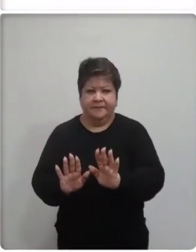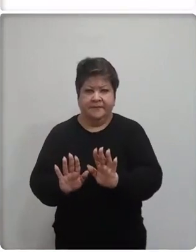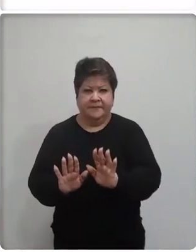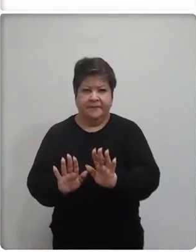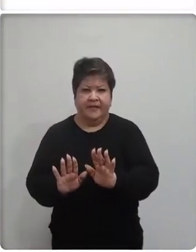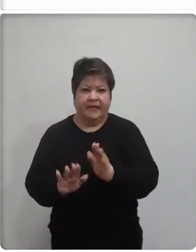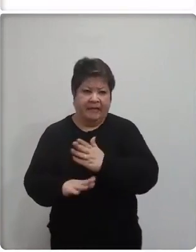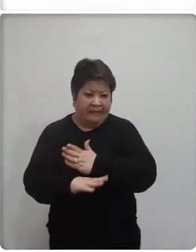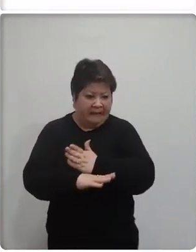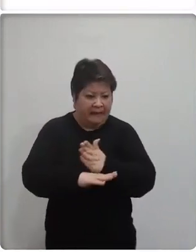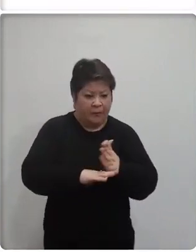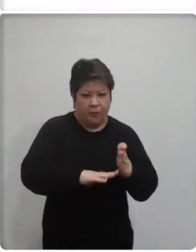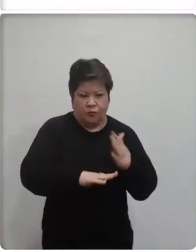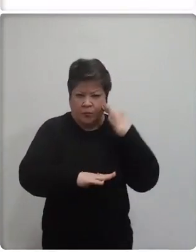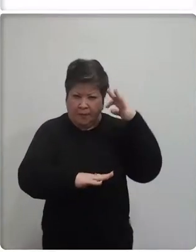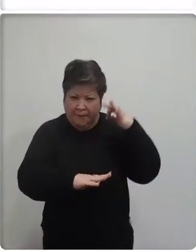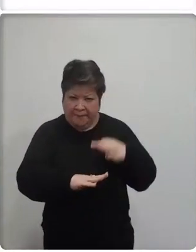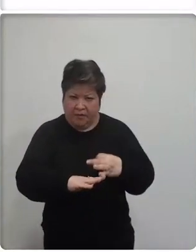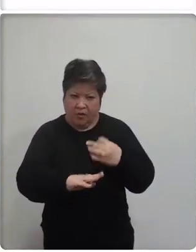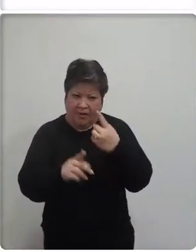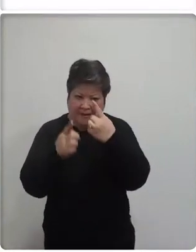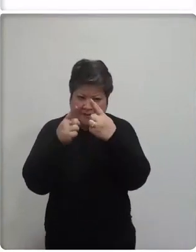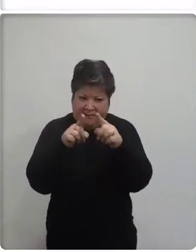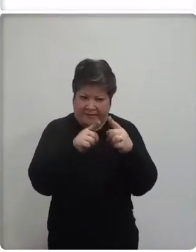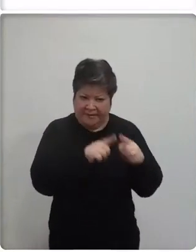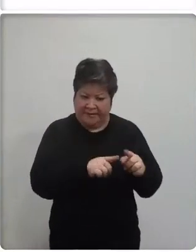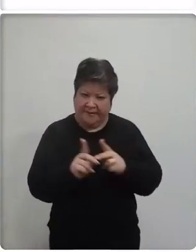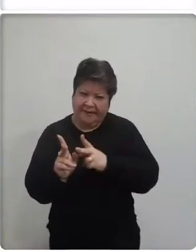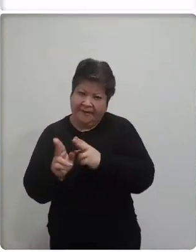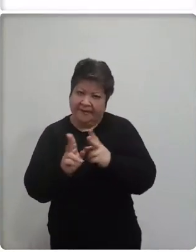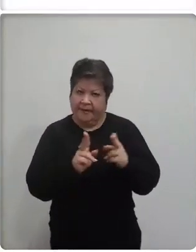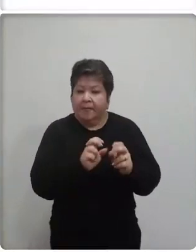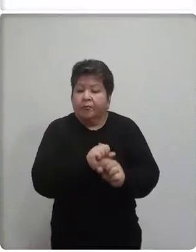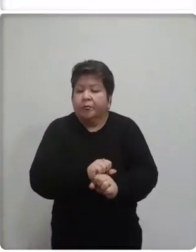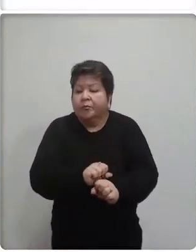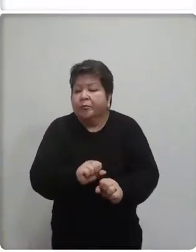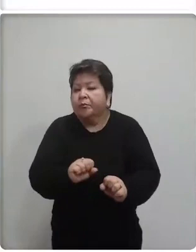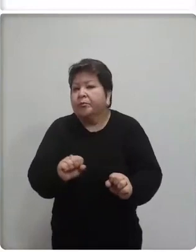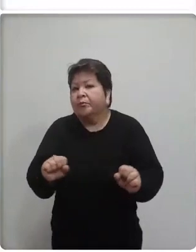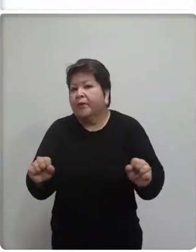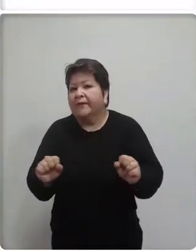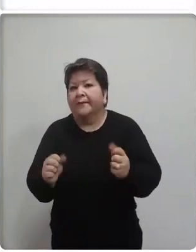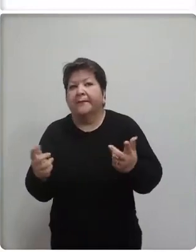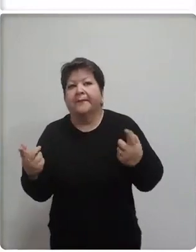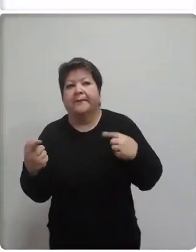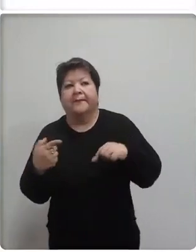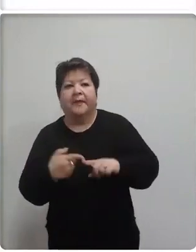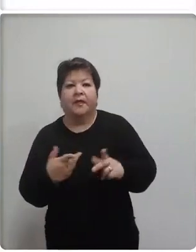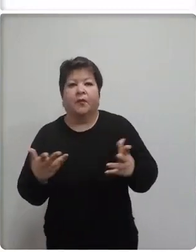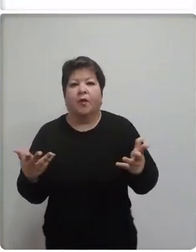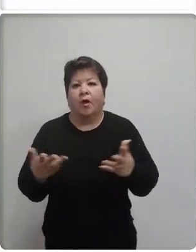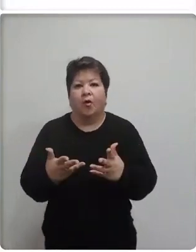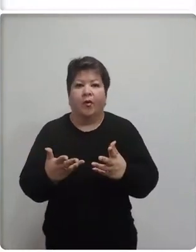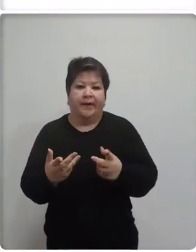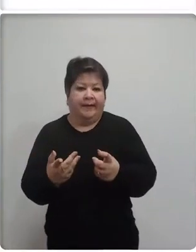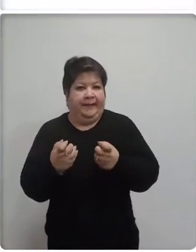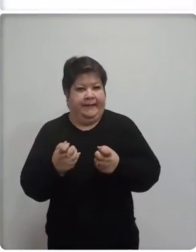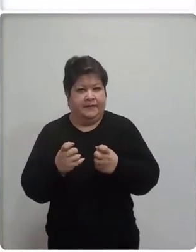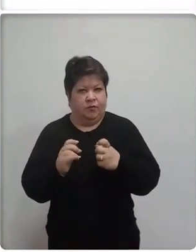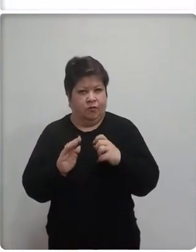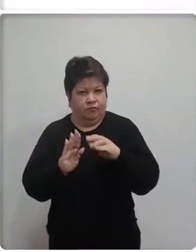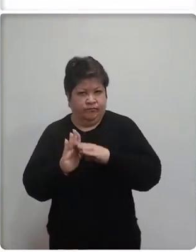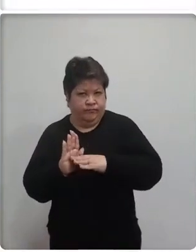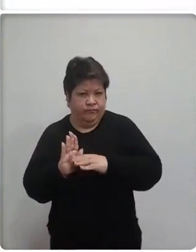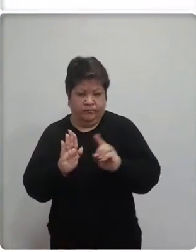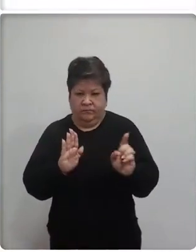el transcurso del cumplimiento de las distintas etapas podría ser algo posible, pero de momento no está como un requisito